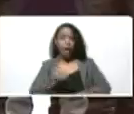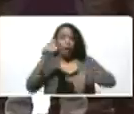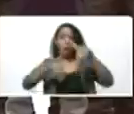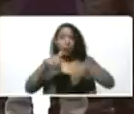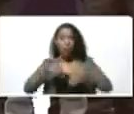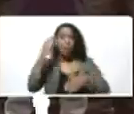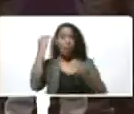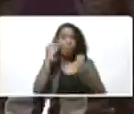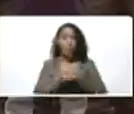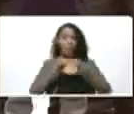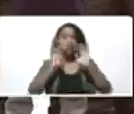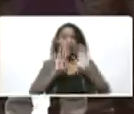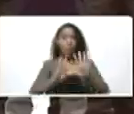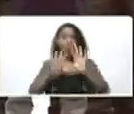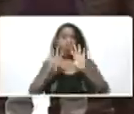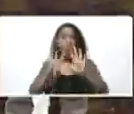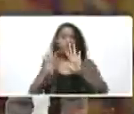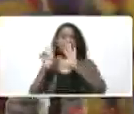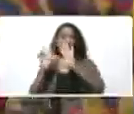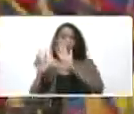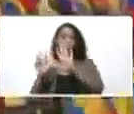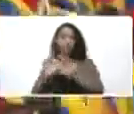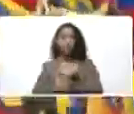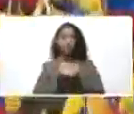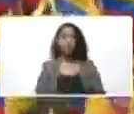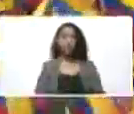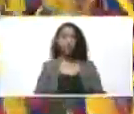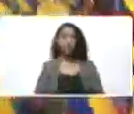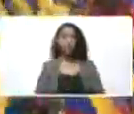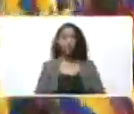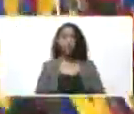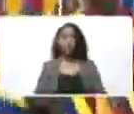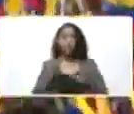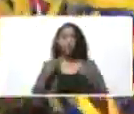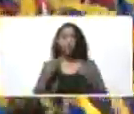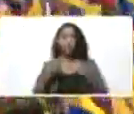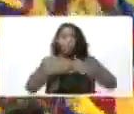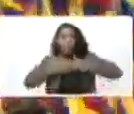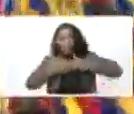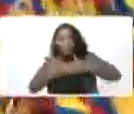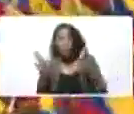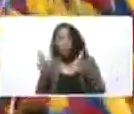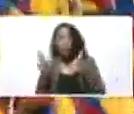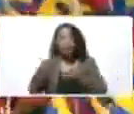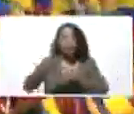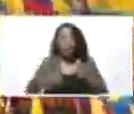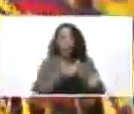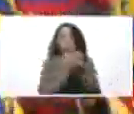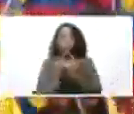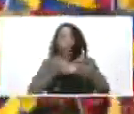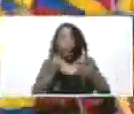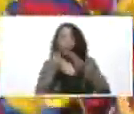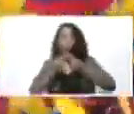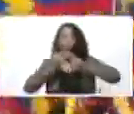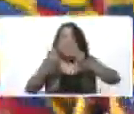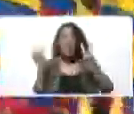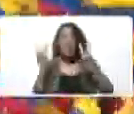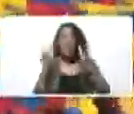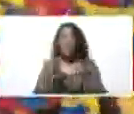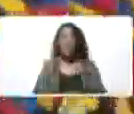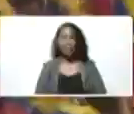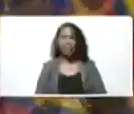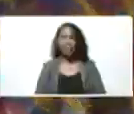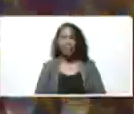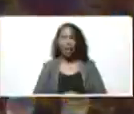de 1998 para abrir el camino democrático y pacífico a